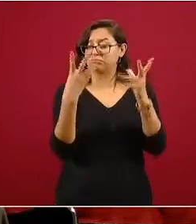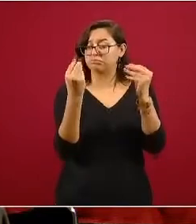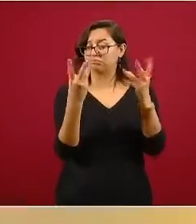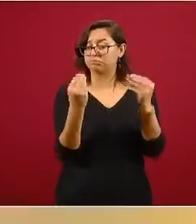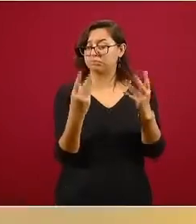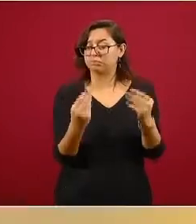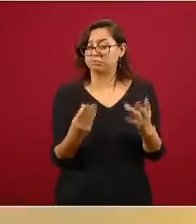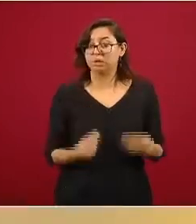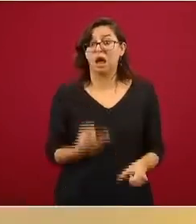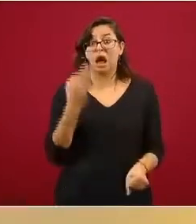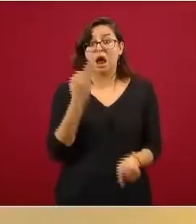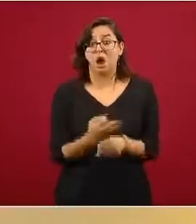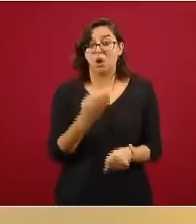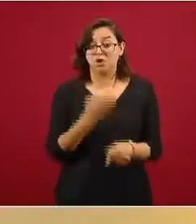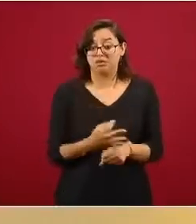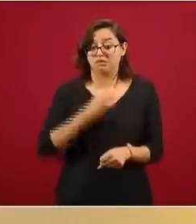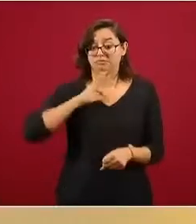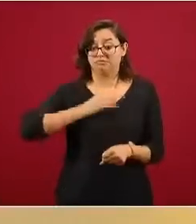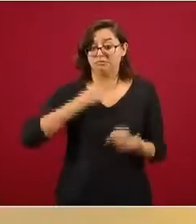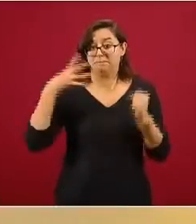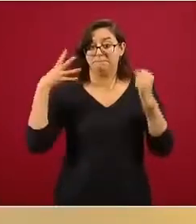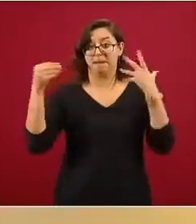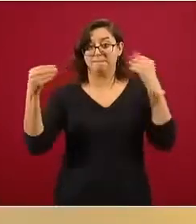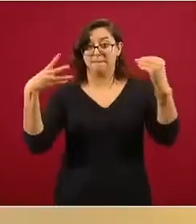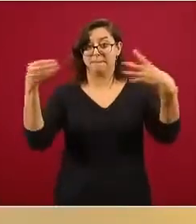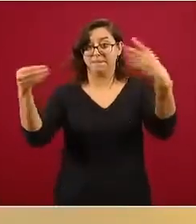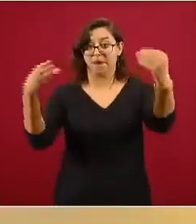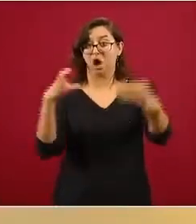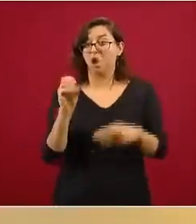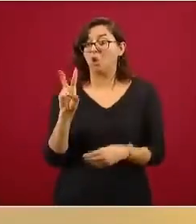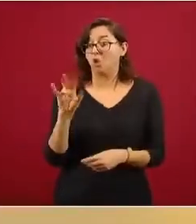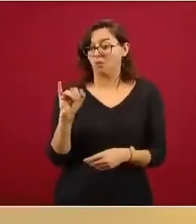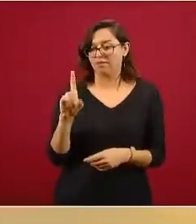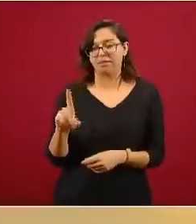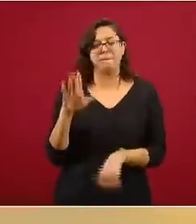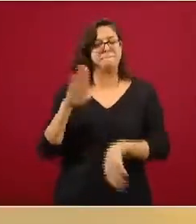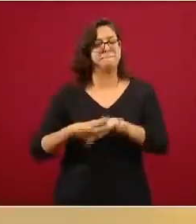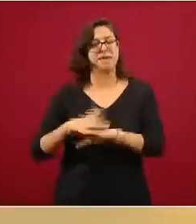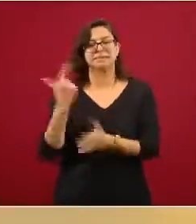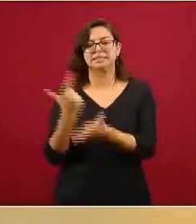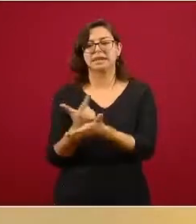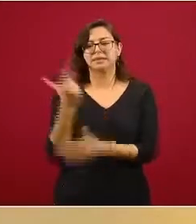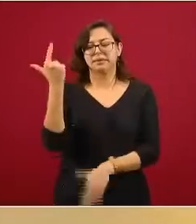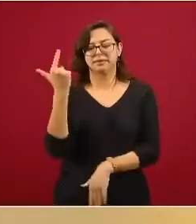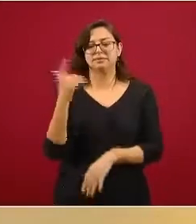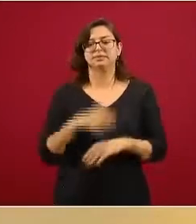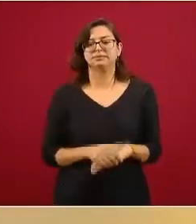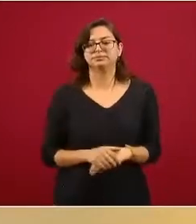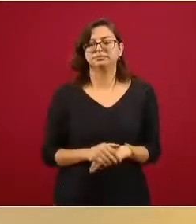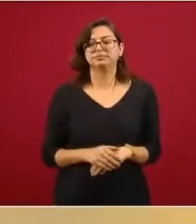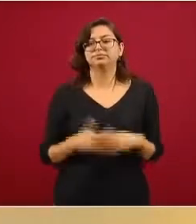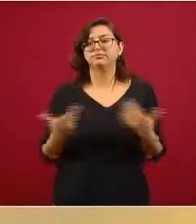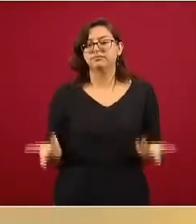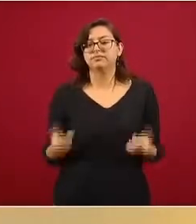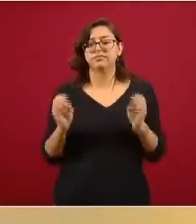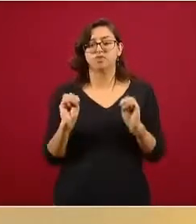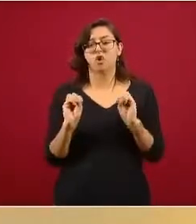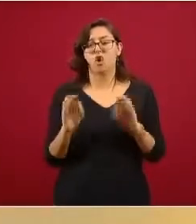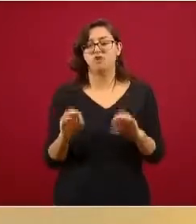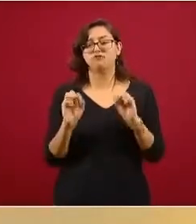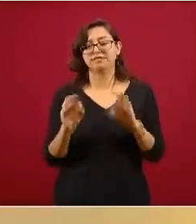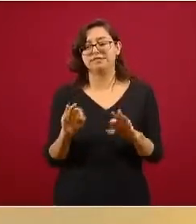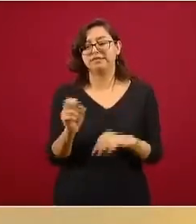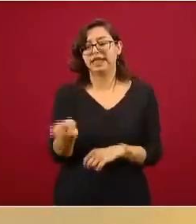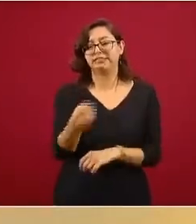esta temporada de la pandemia del COVID incluso se vuelve más peligroso. En la Oficina de Tabaco y Alcohol, que está en la Comisión